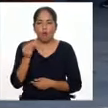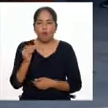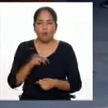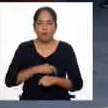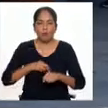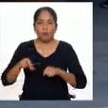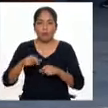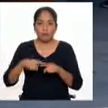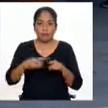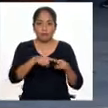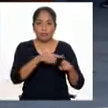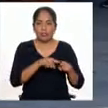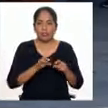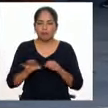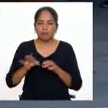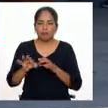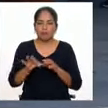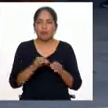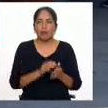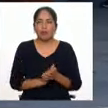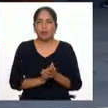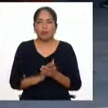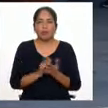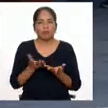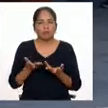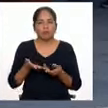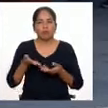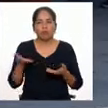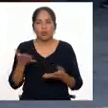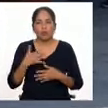distintos pueblos originarios de la Amazonía.